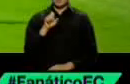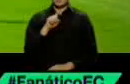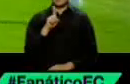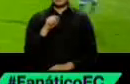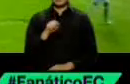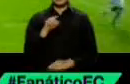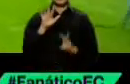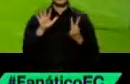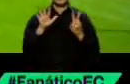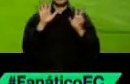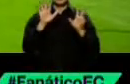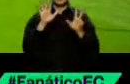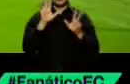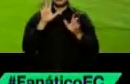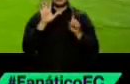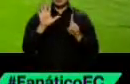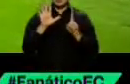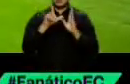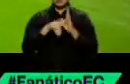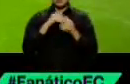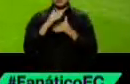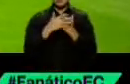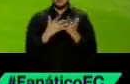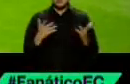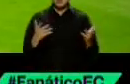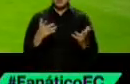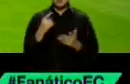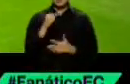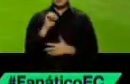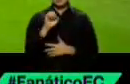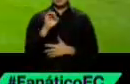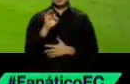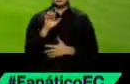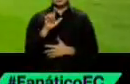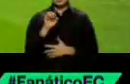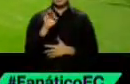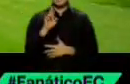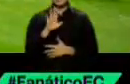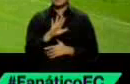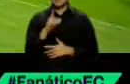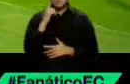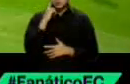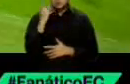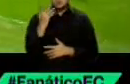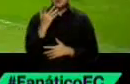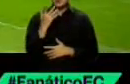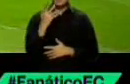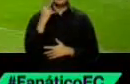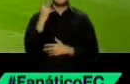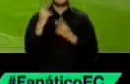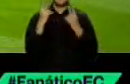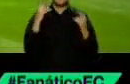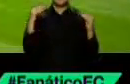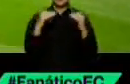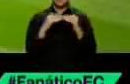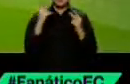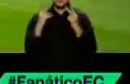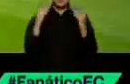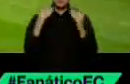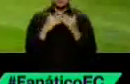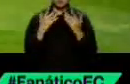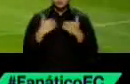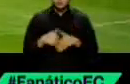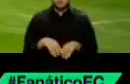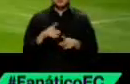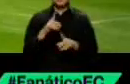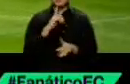al 78, 6 minutos más tarde, Gilbert Álvarez va a decretar el 2-2 definitivo, y un